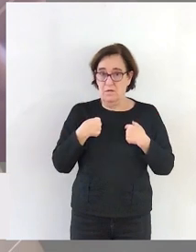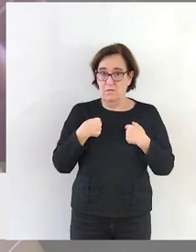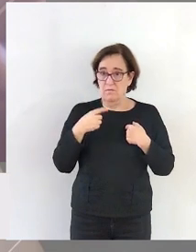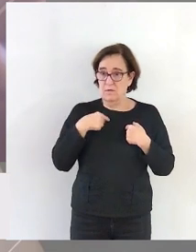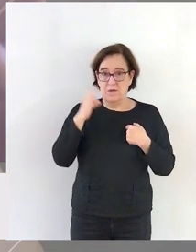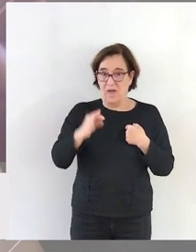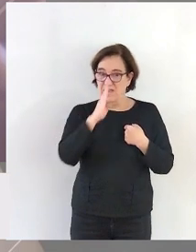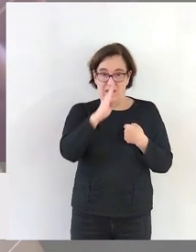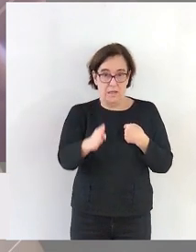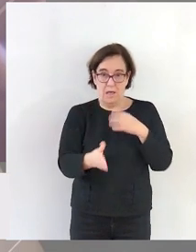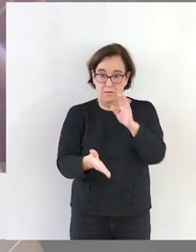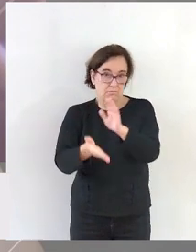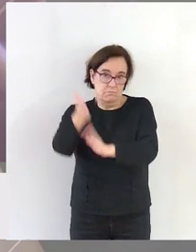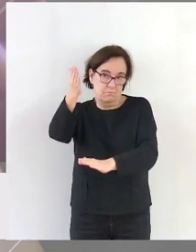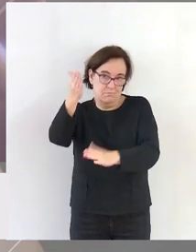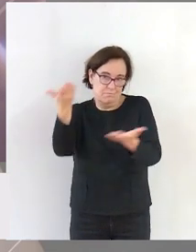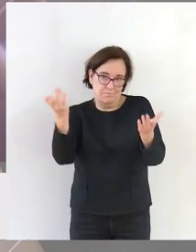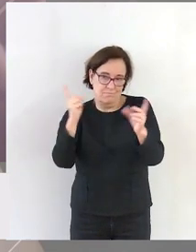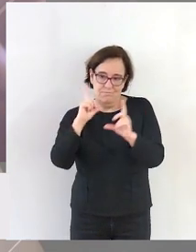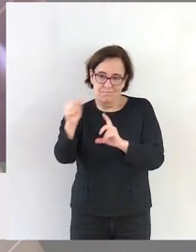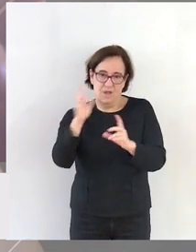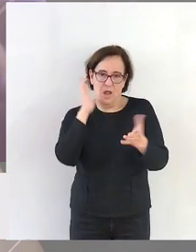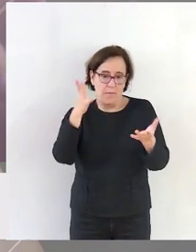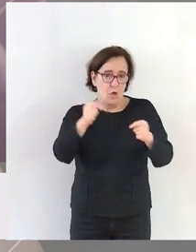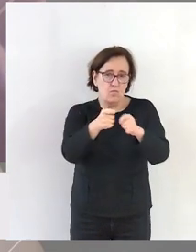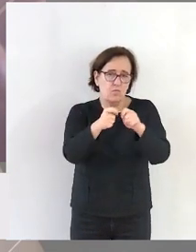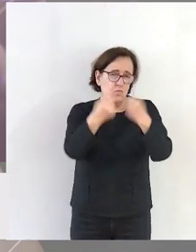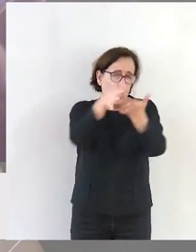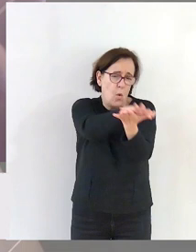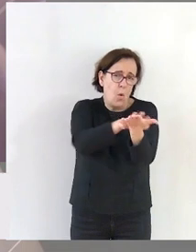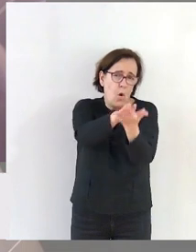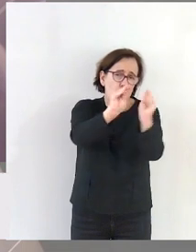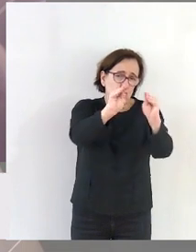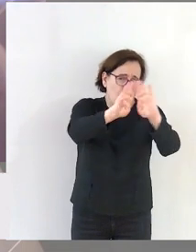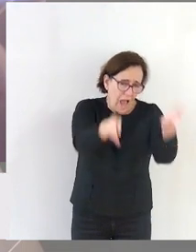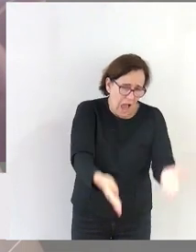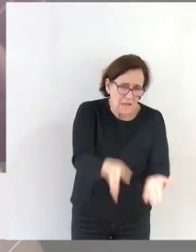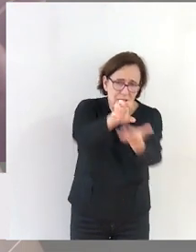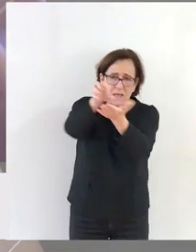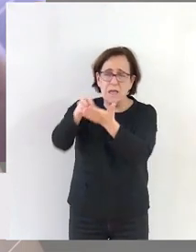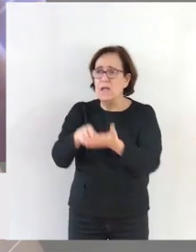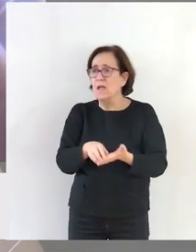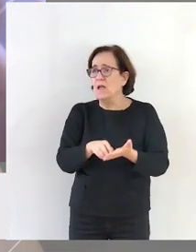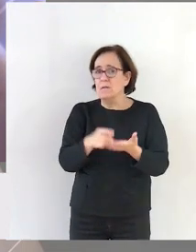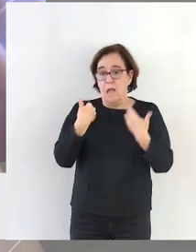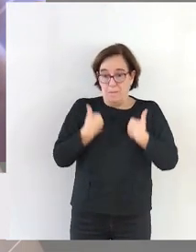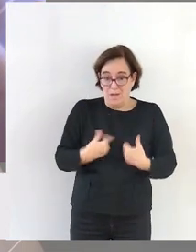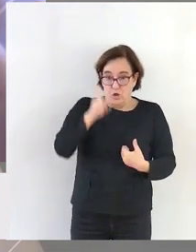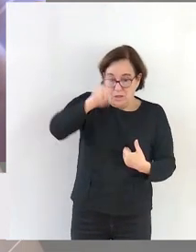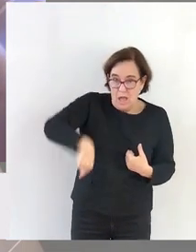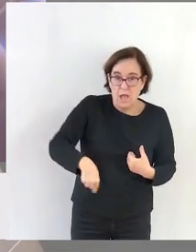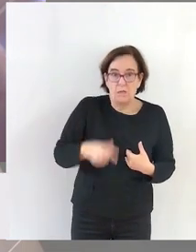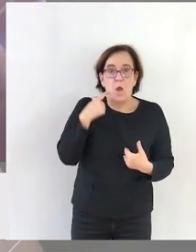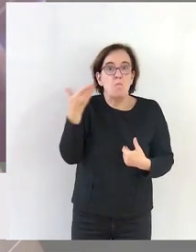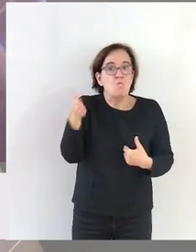por una manera directa porque directamente ha habido una destrucción de sus hogares de incluso destrucción personal de pérdida